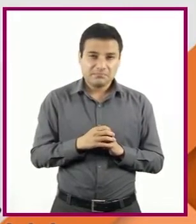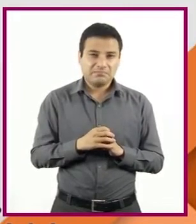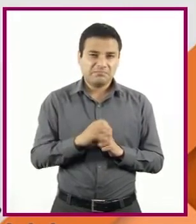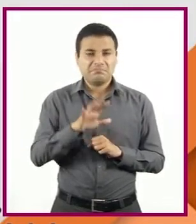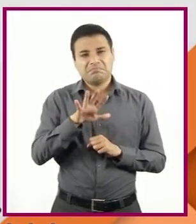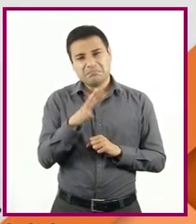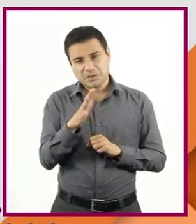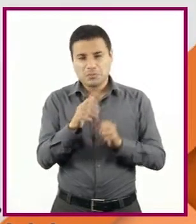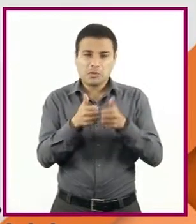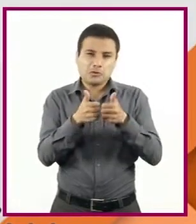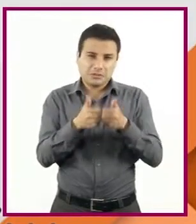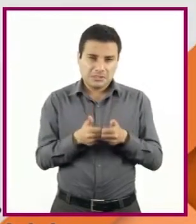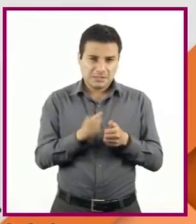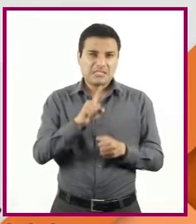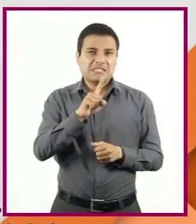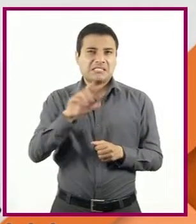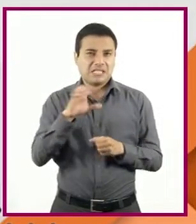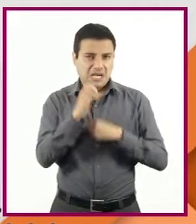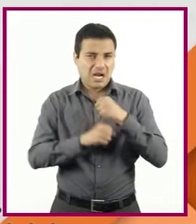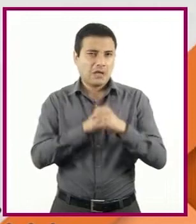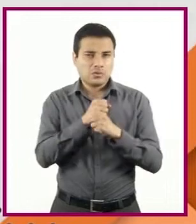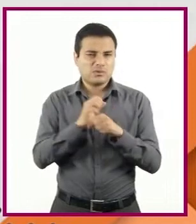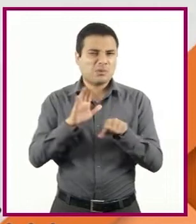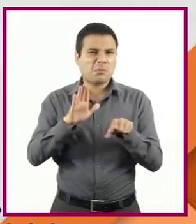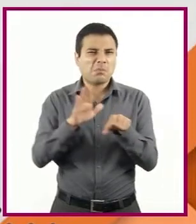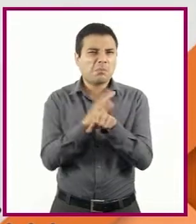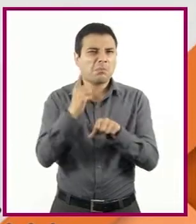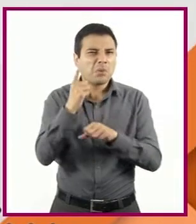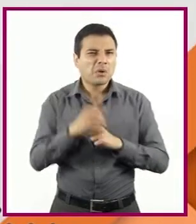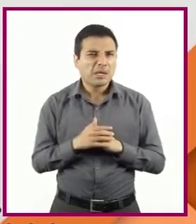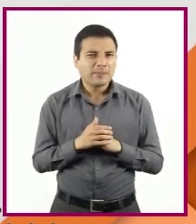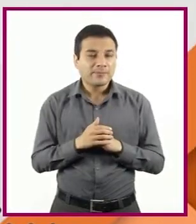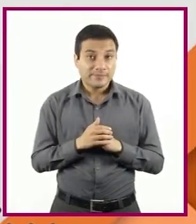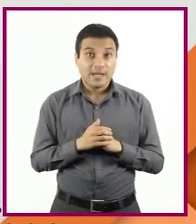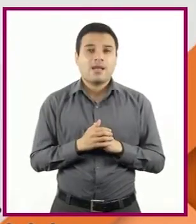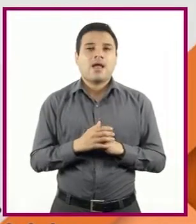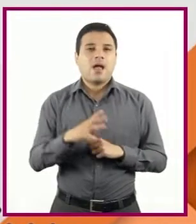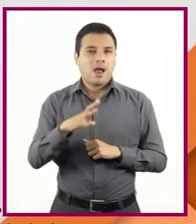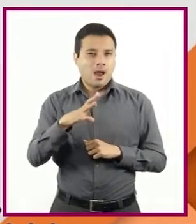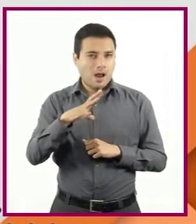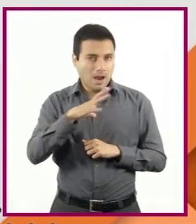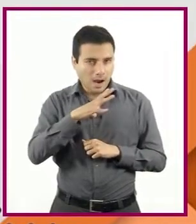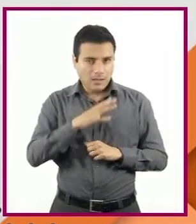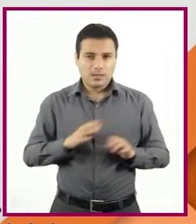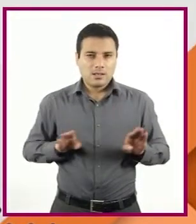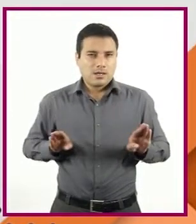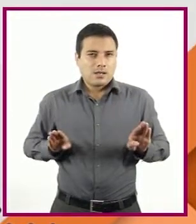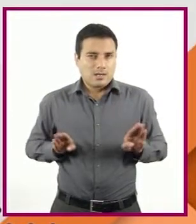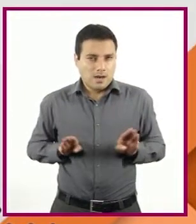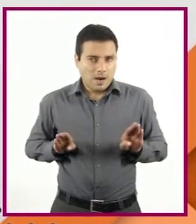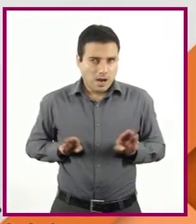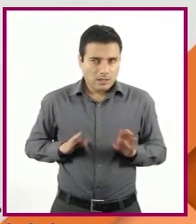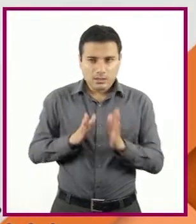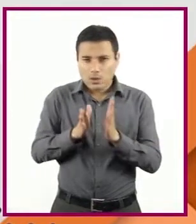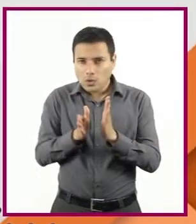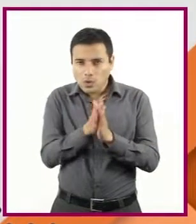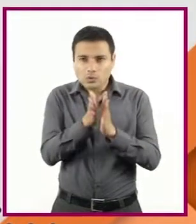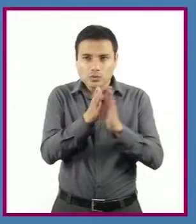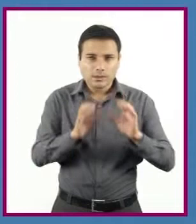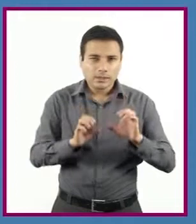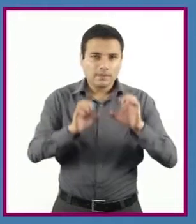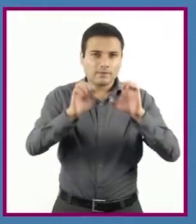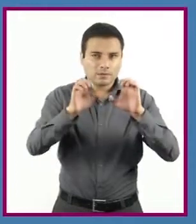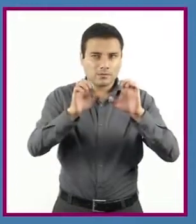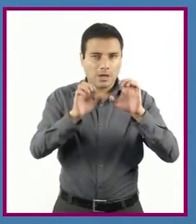100 años. Esto se cree por la influencia estilística que se advierte en la construcción de algunos edificios